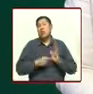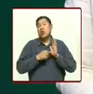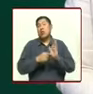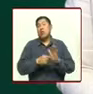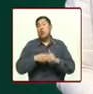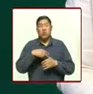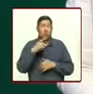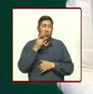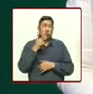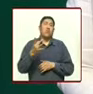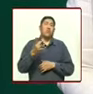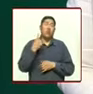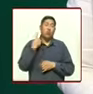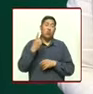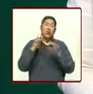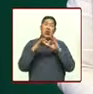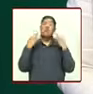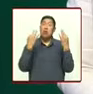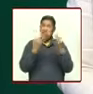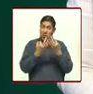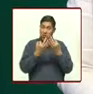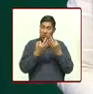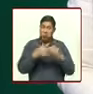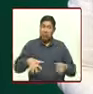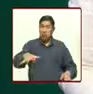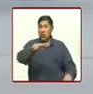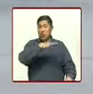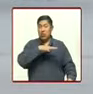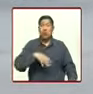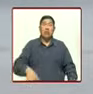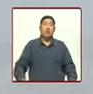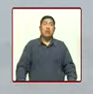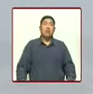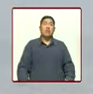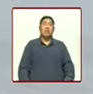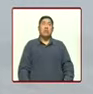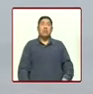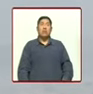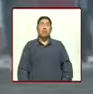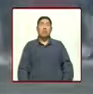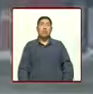la dura realidad de una familia en San José de Chiquitos.